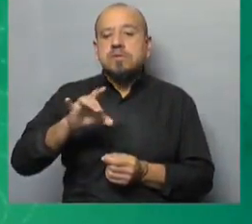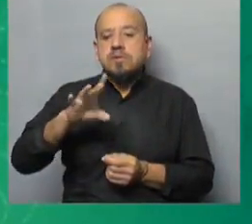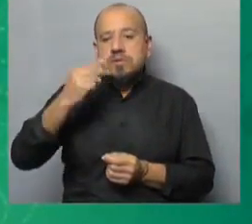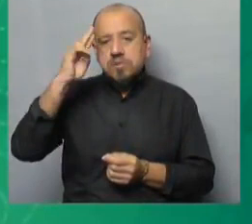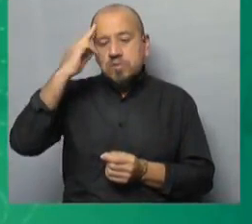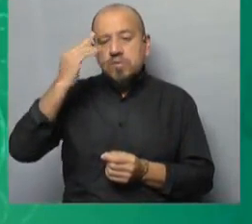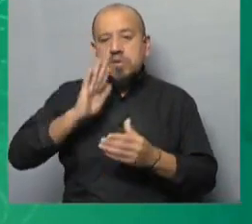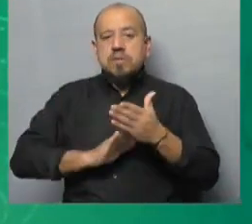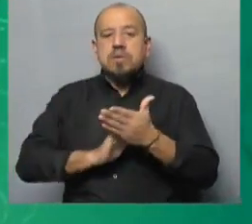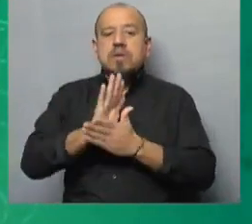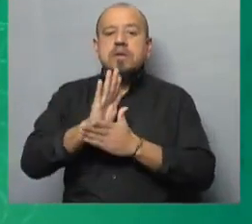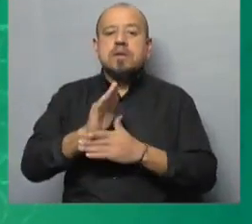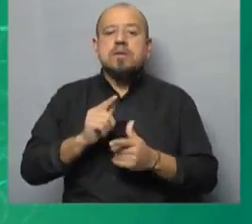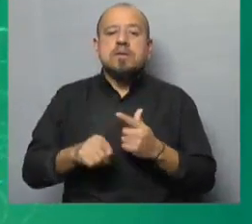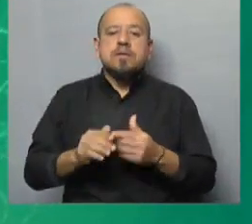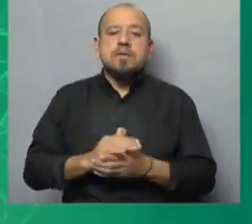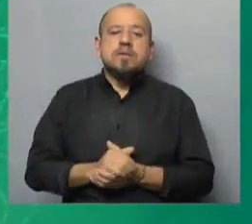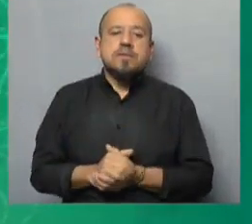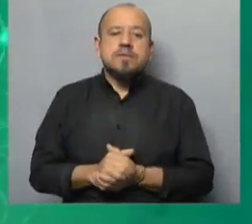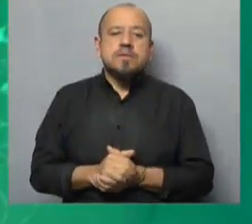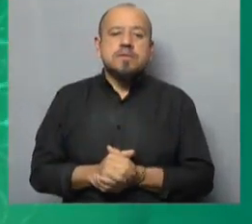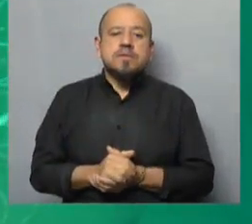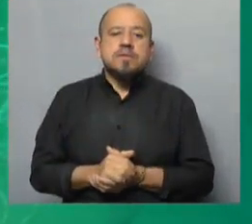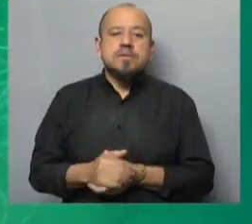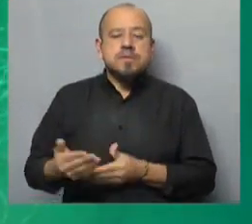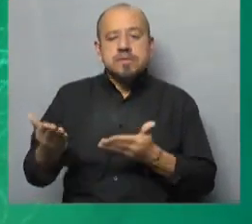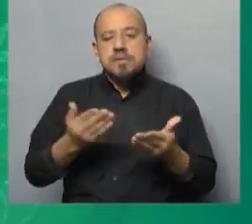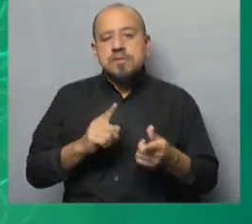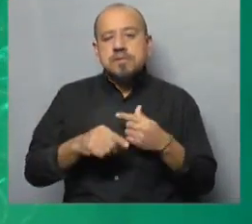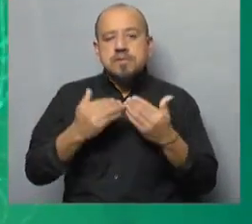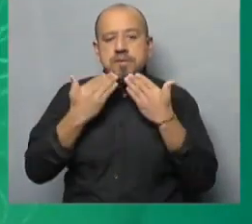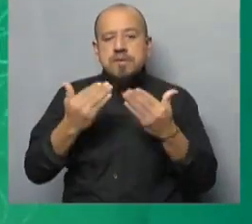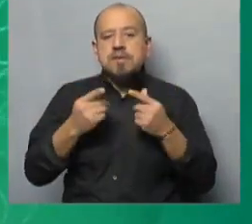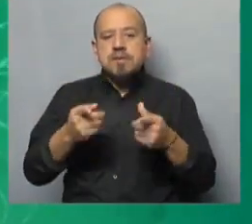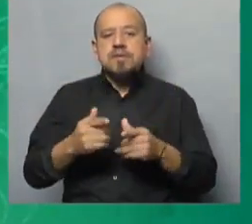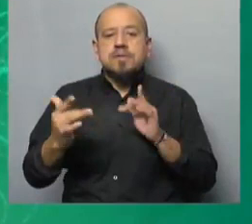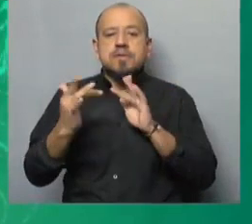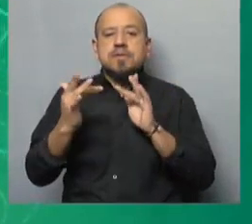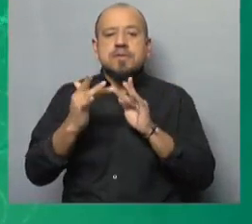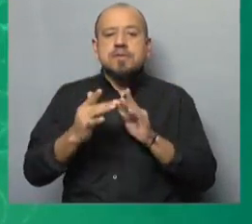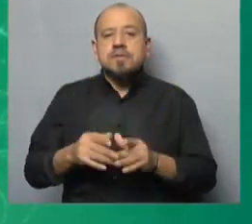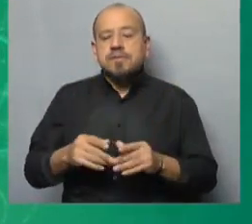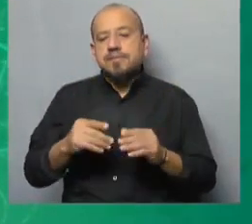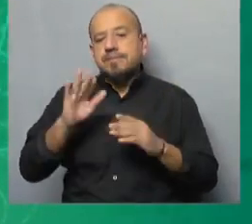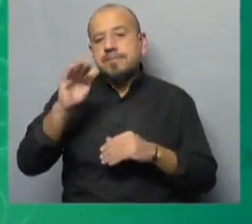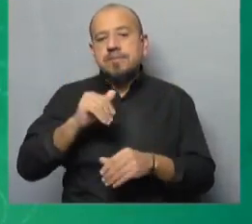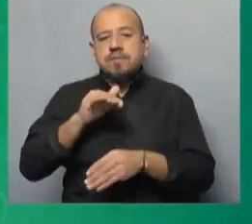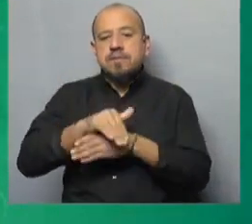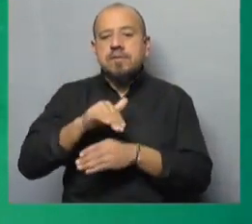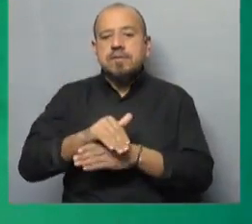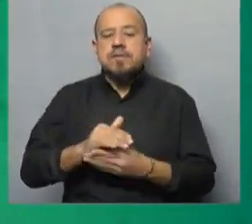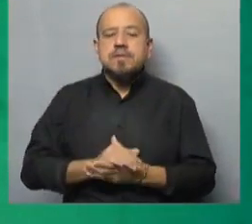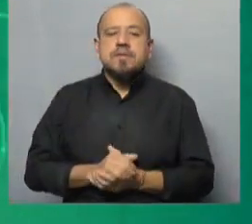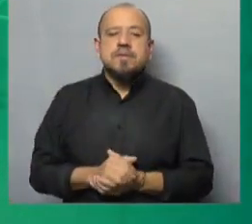15 a la mañana bien allí serán muy bien recibidos gracias de nuevo por el contacto y hasta pronto felicitaciones nuevamente